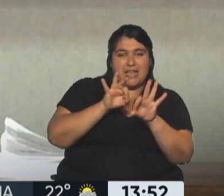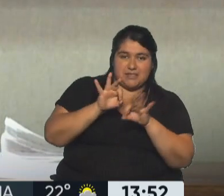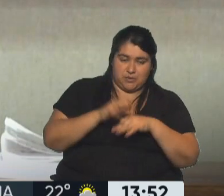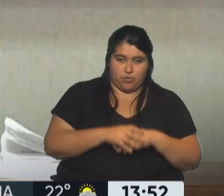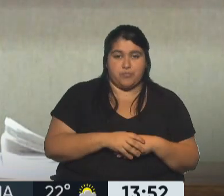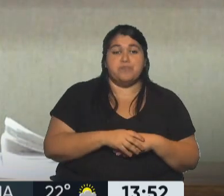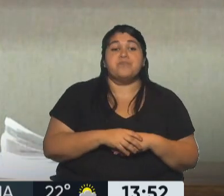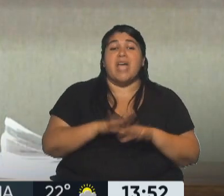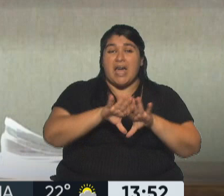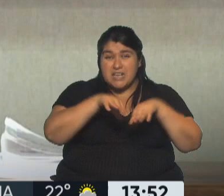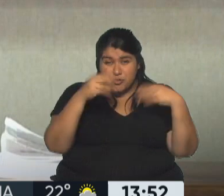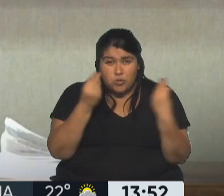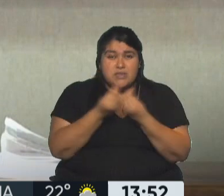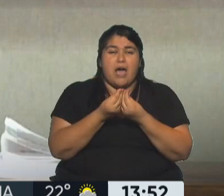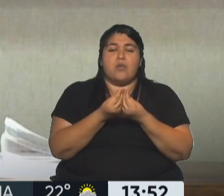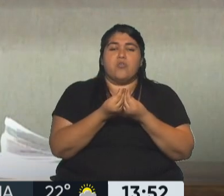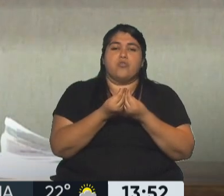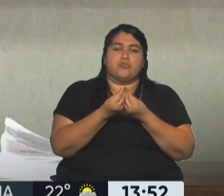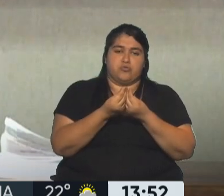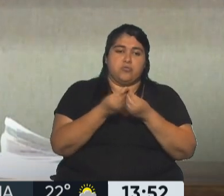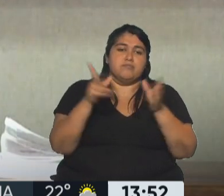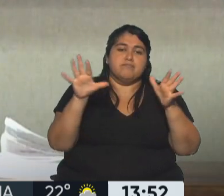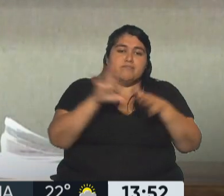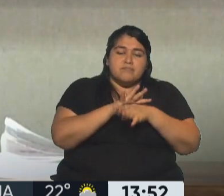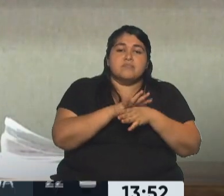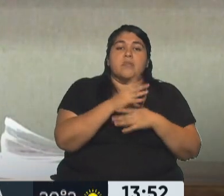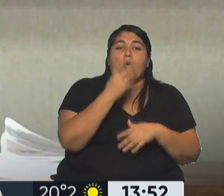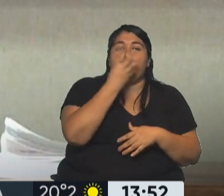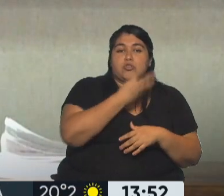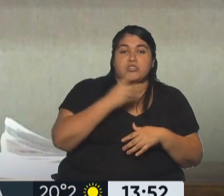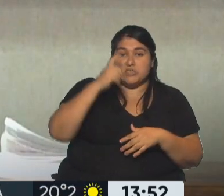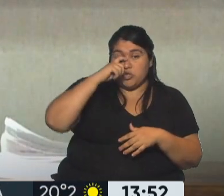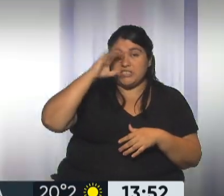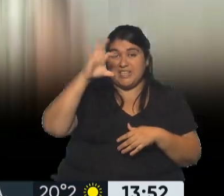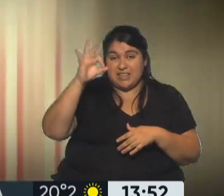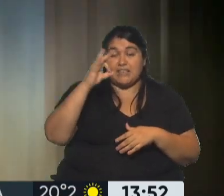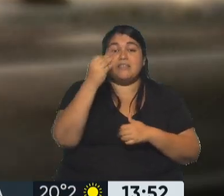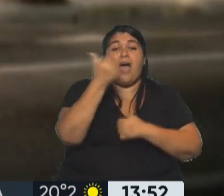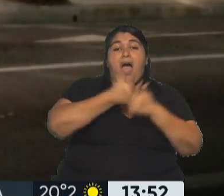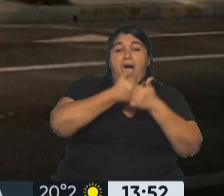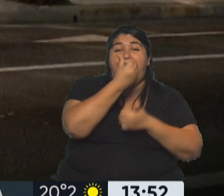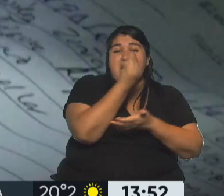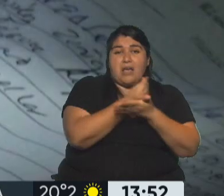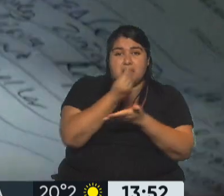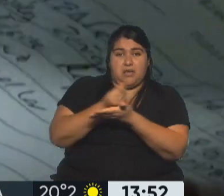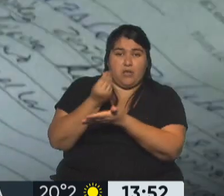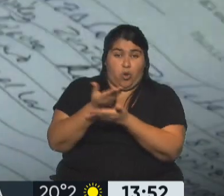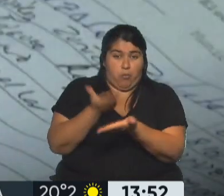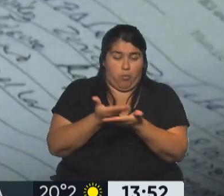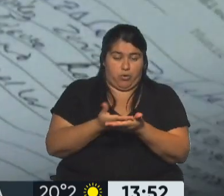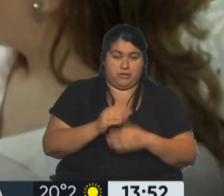resultados preliminares validan la elección de los 470 candidatos propuestos.